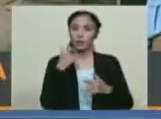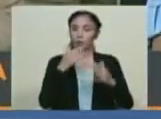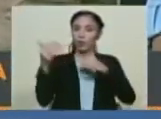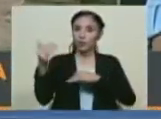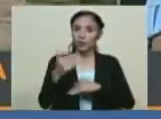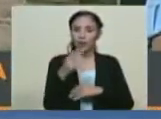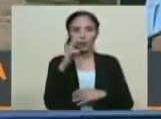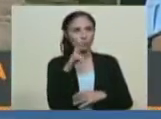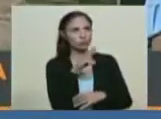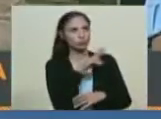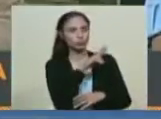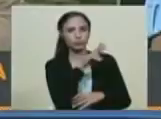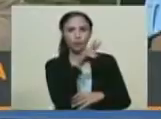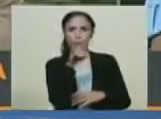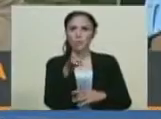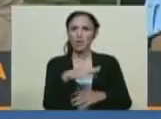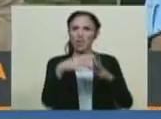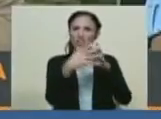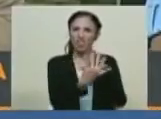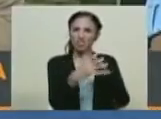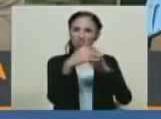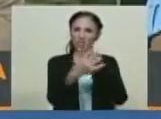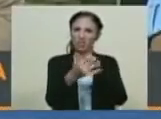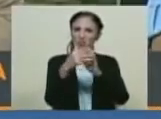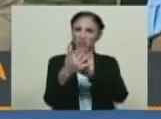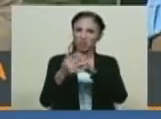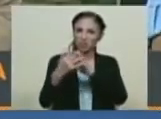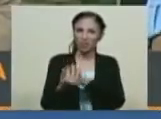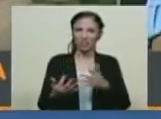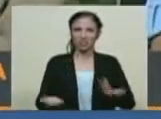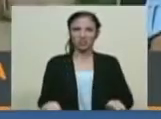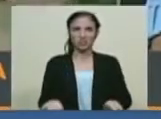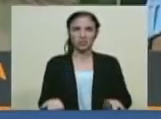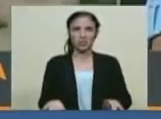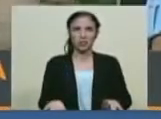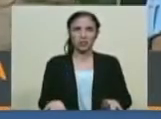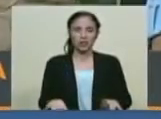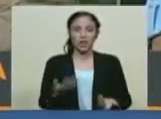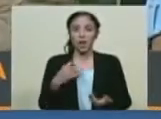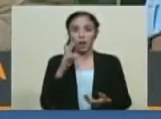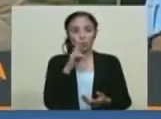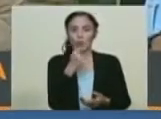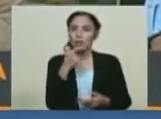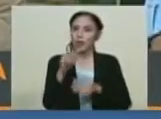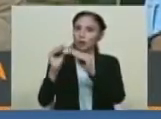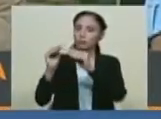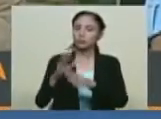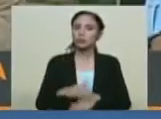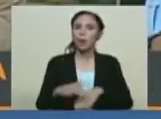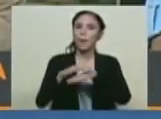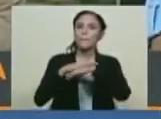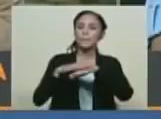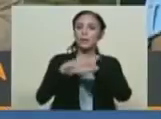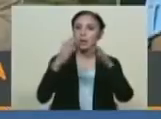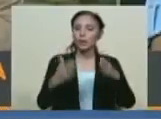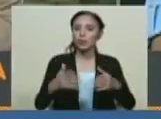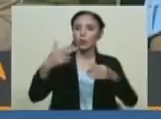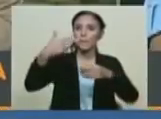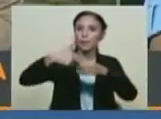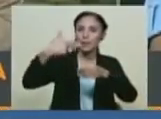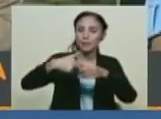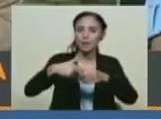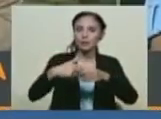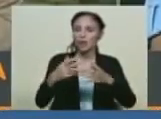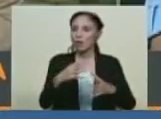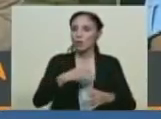y le dije al ministro Velázquez Araguayán, al ministro presidente PDVSA, no puede haber ranchos de